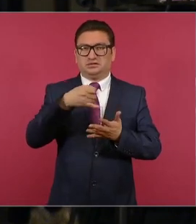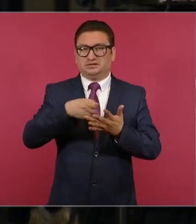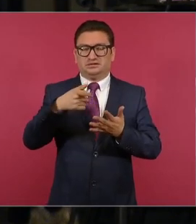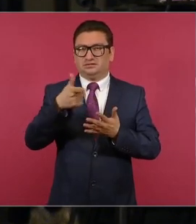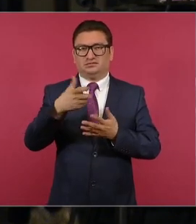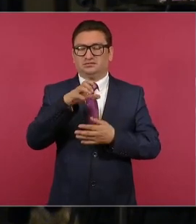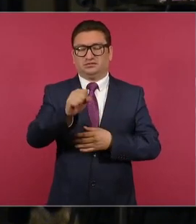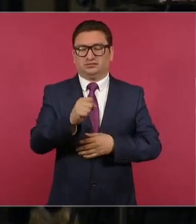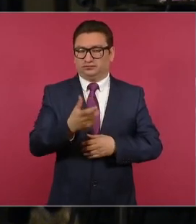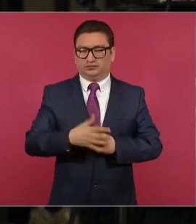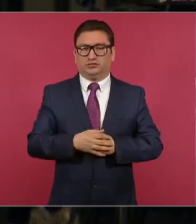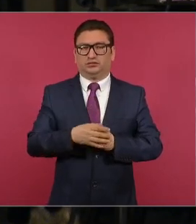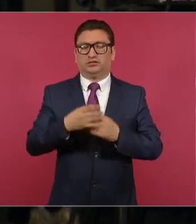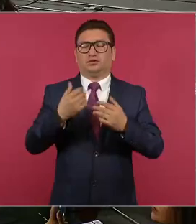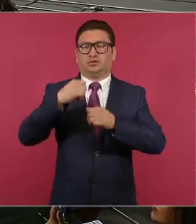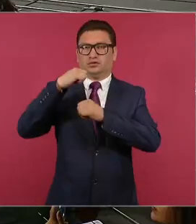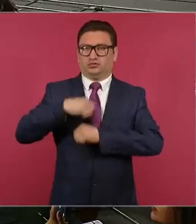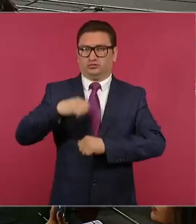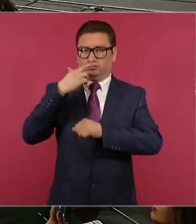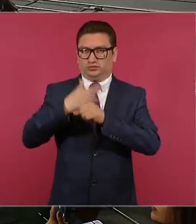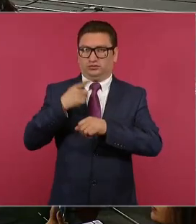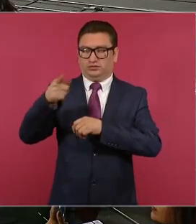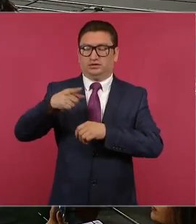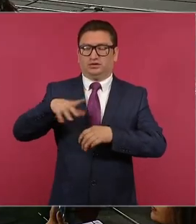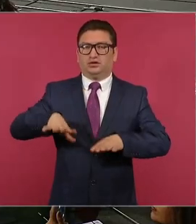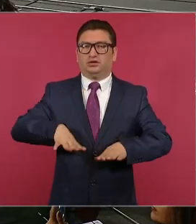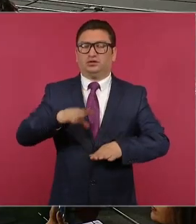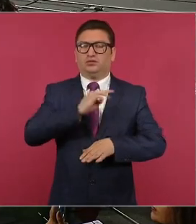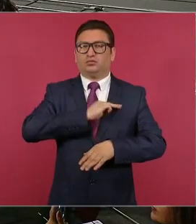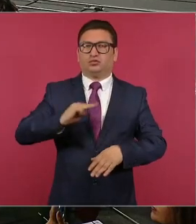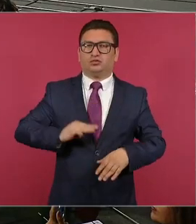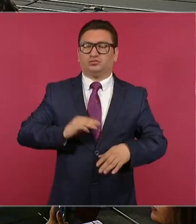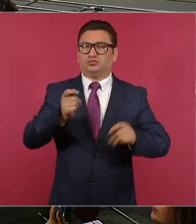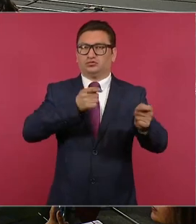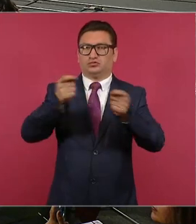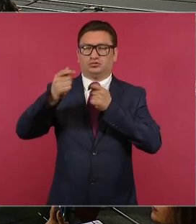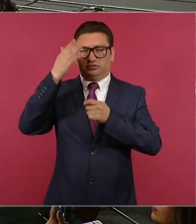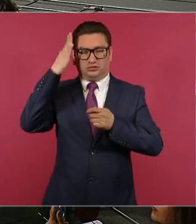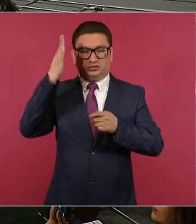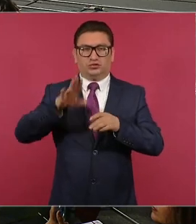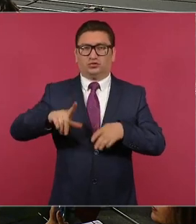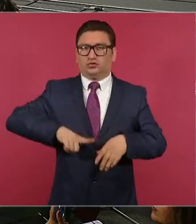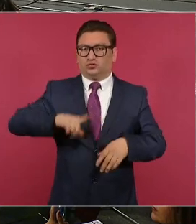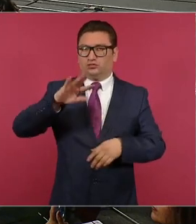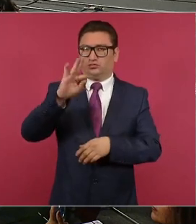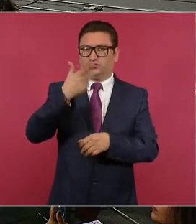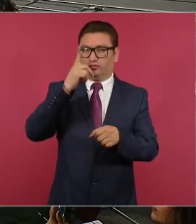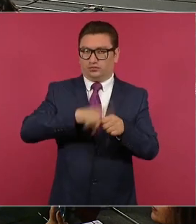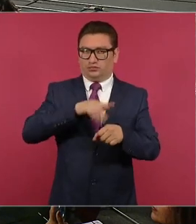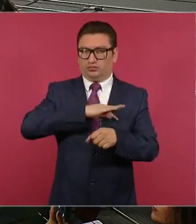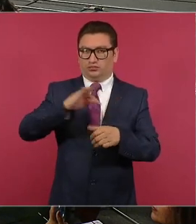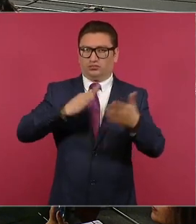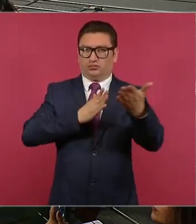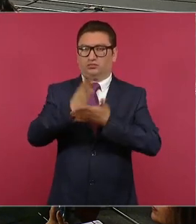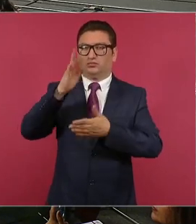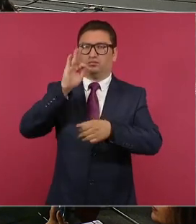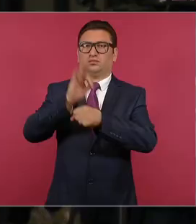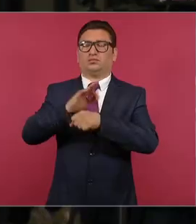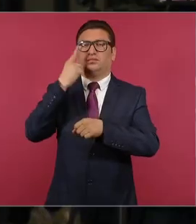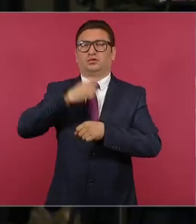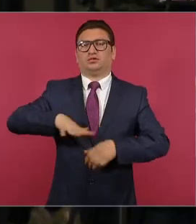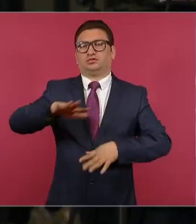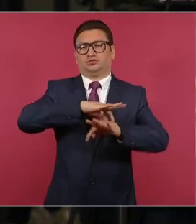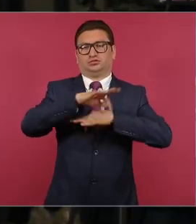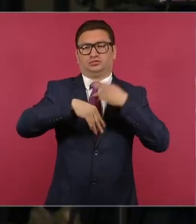nada. Según las autoridades caciques del municipio, la pregunta es, presidente, ¿podría el gobierno federal intervenir en favor de los